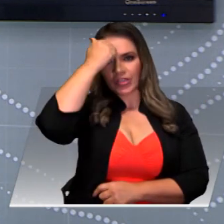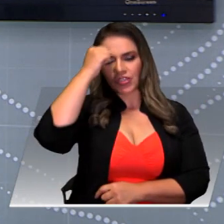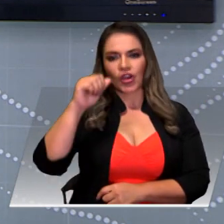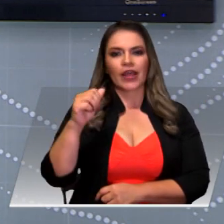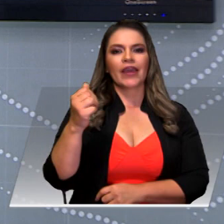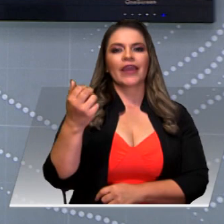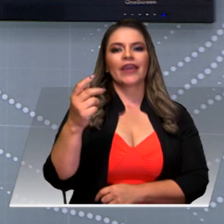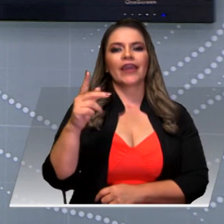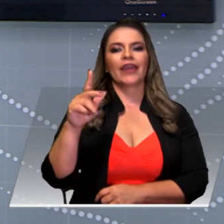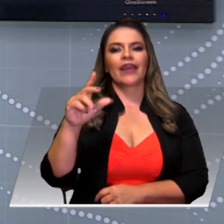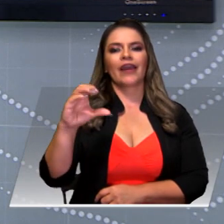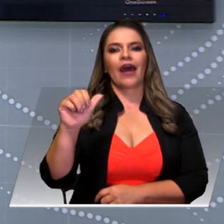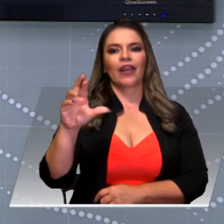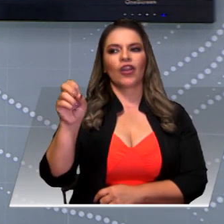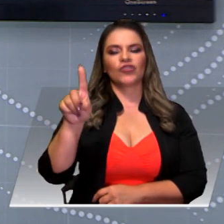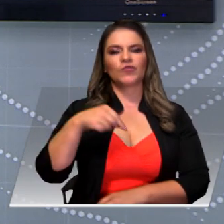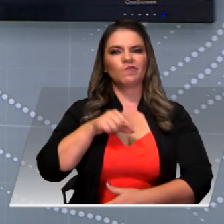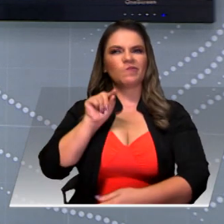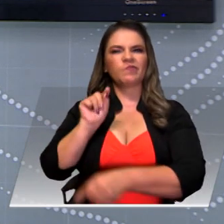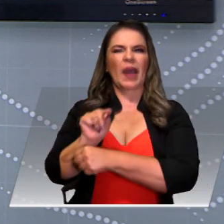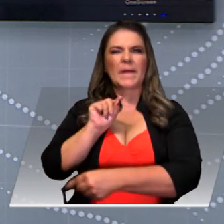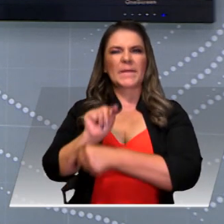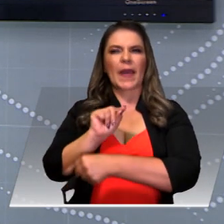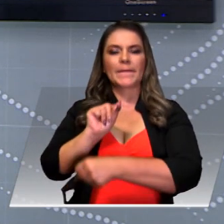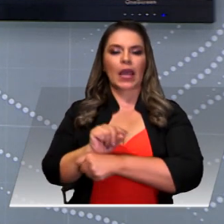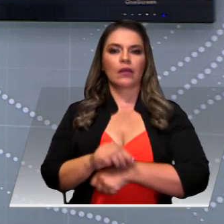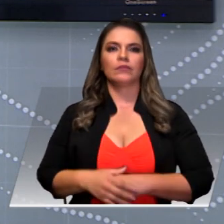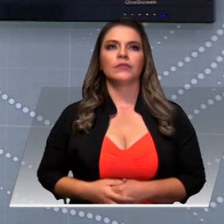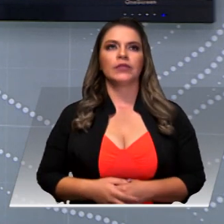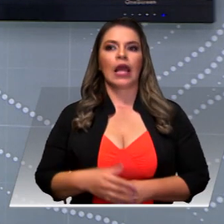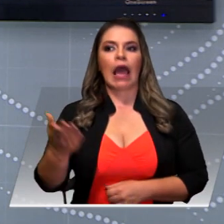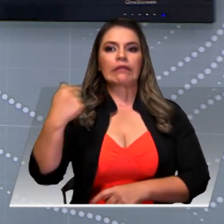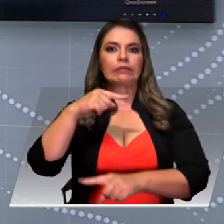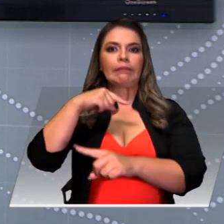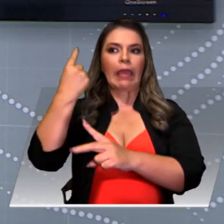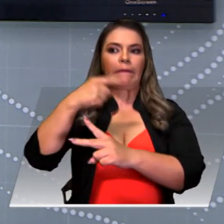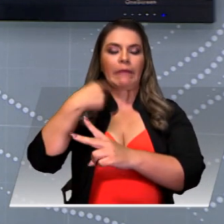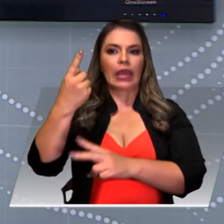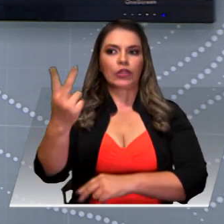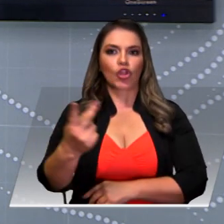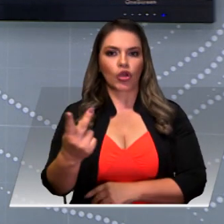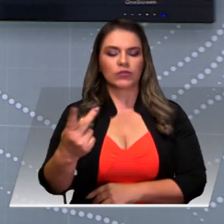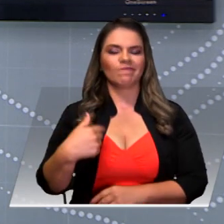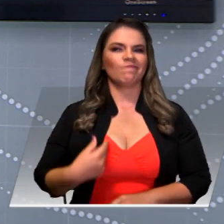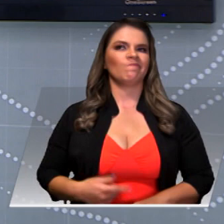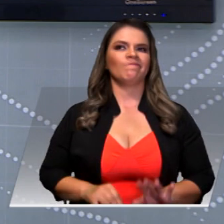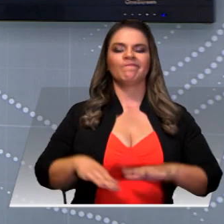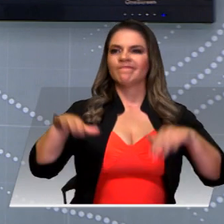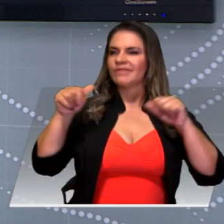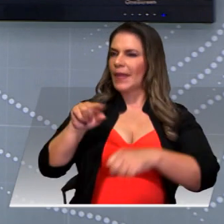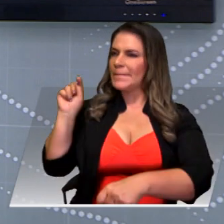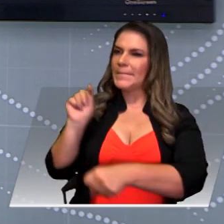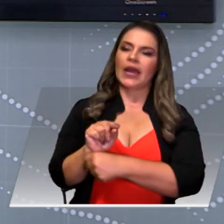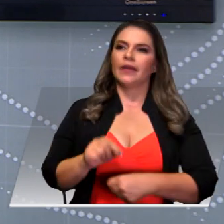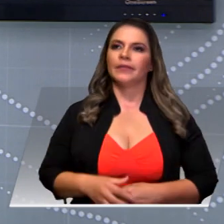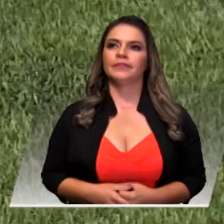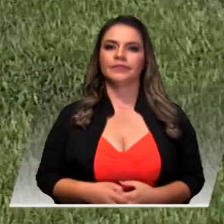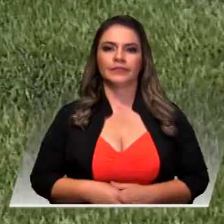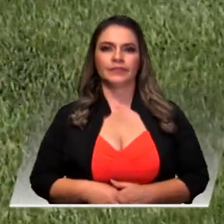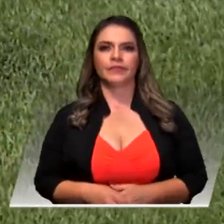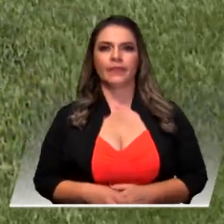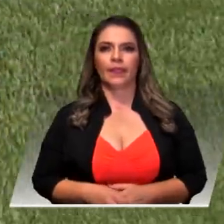portugués Carlos Queiroz. Fueron duras las críticas después de dos derrotas impresentables en las eliminatorias sudamericanas.